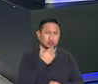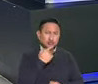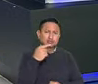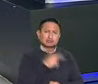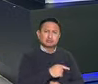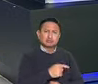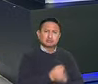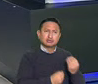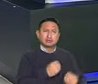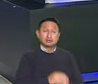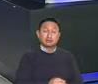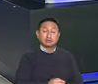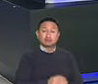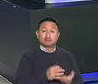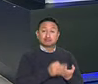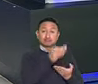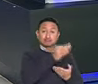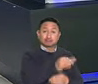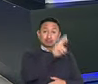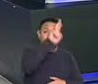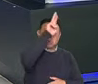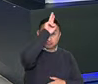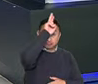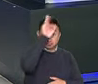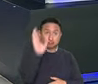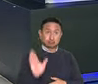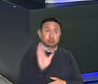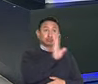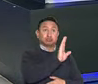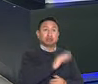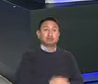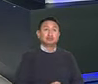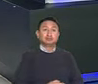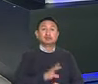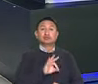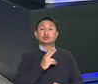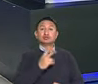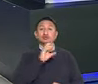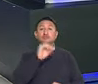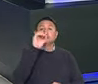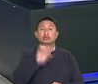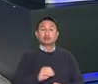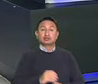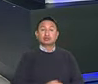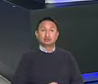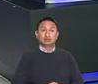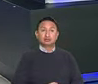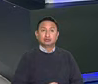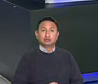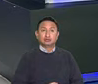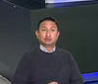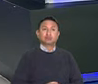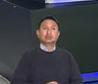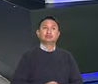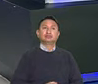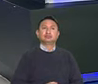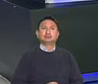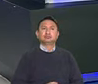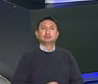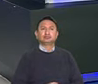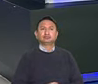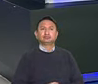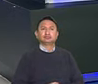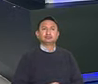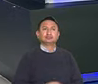en este cantón? Cantón Rumiñahui, pongan en pantalla datos al 92% a esta hora en la ciudad, en